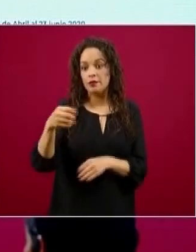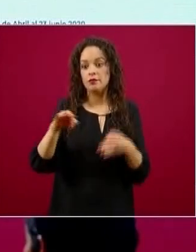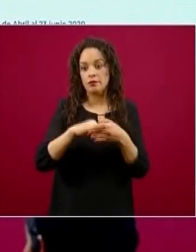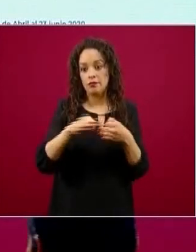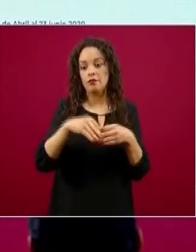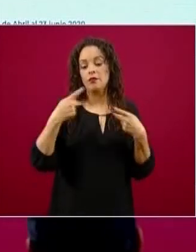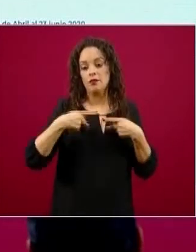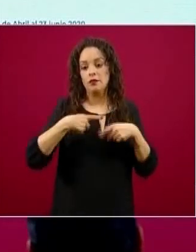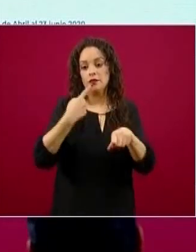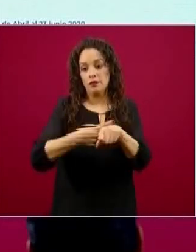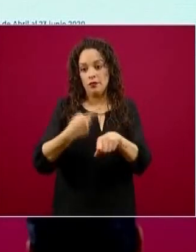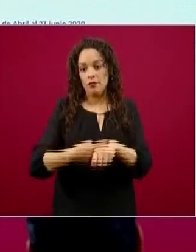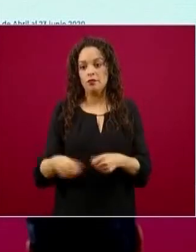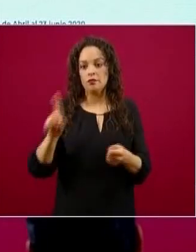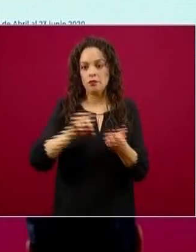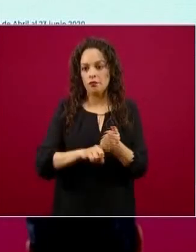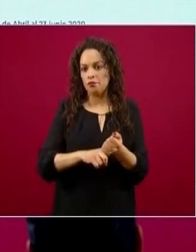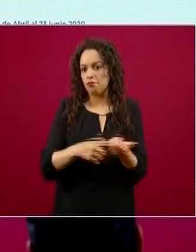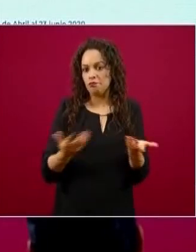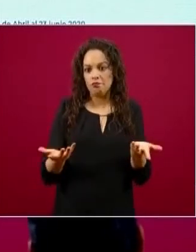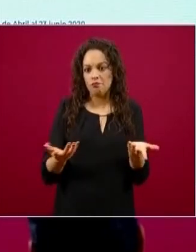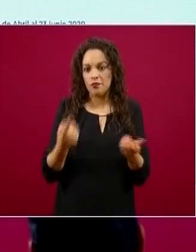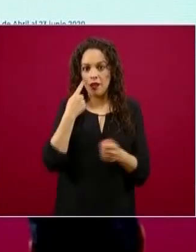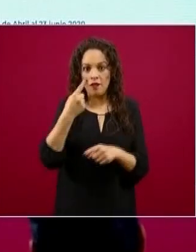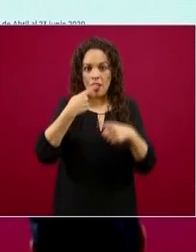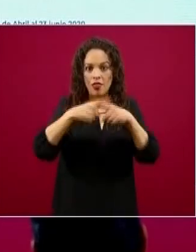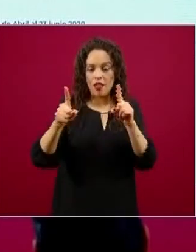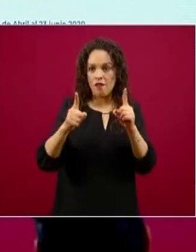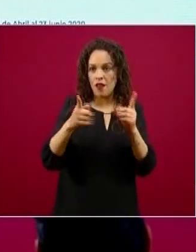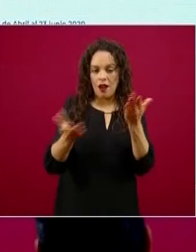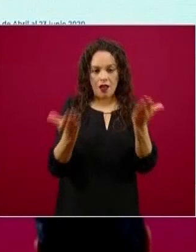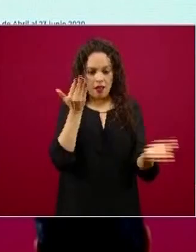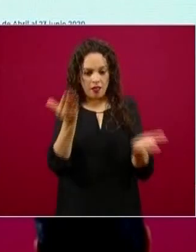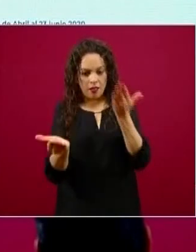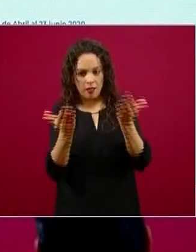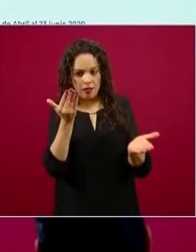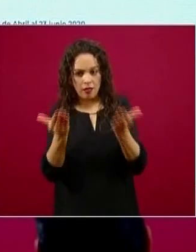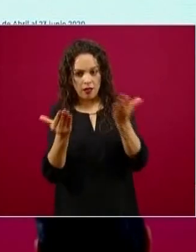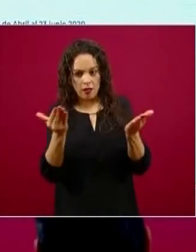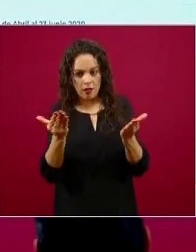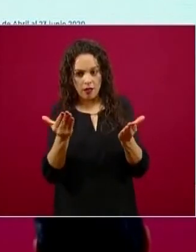en general es el 11.1. Entonces, no es cierto que están mal